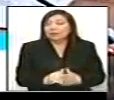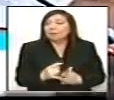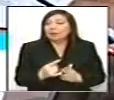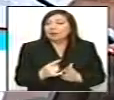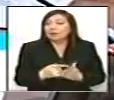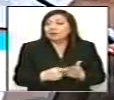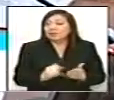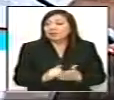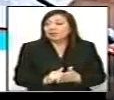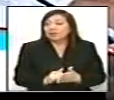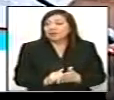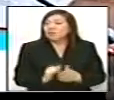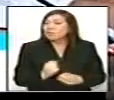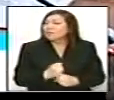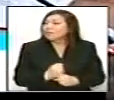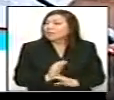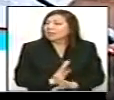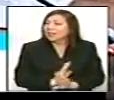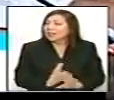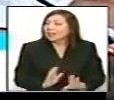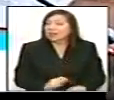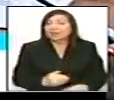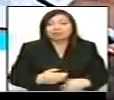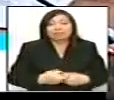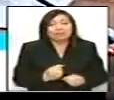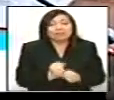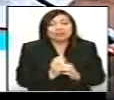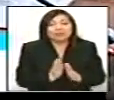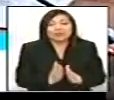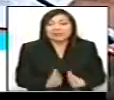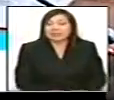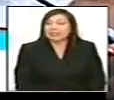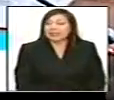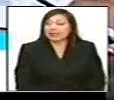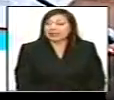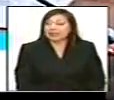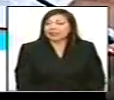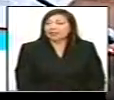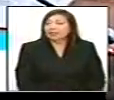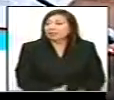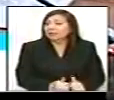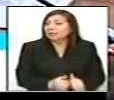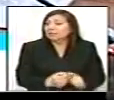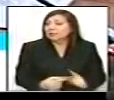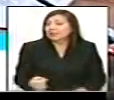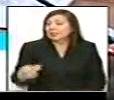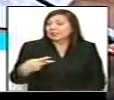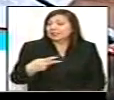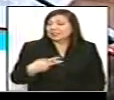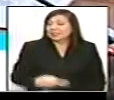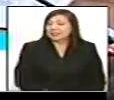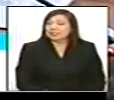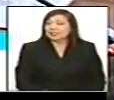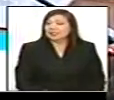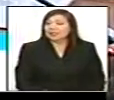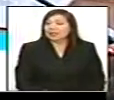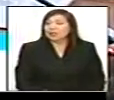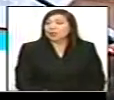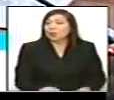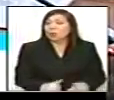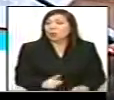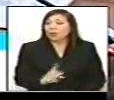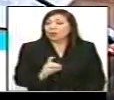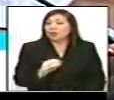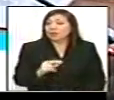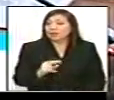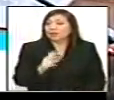eso no está funcionando el proceso de formalización, un aspecto a corregir. Segundo, cuando IGEMET